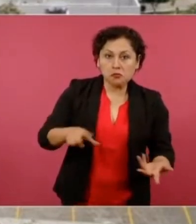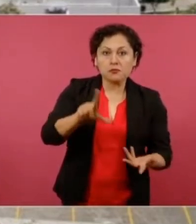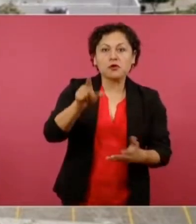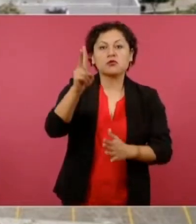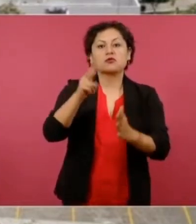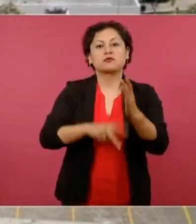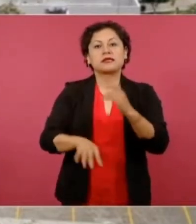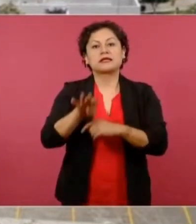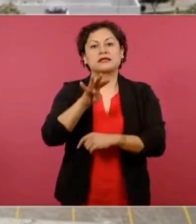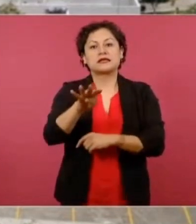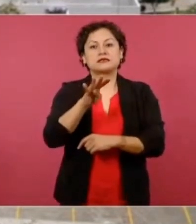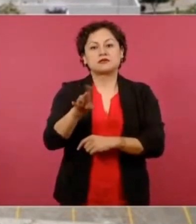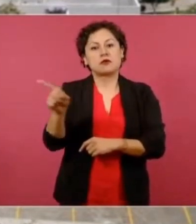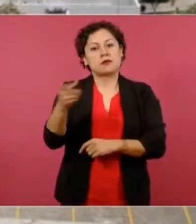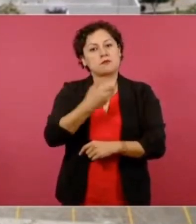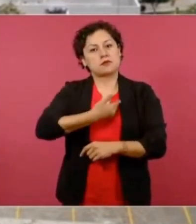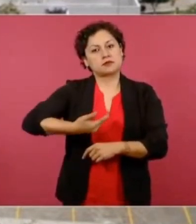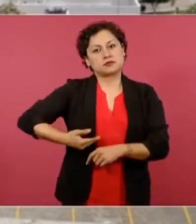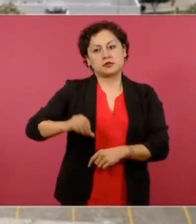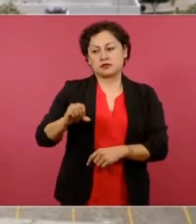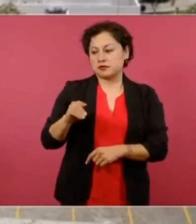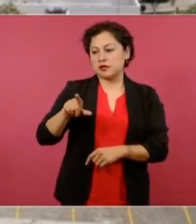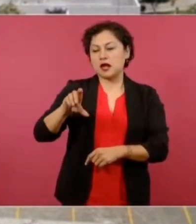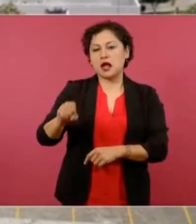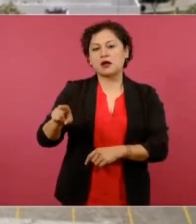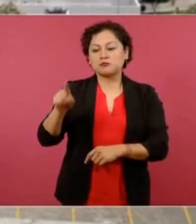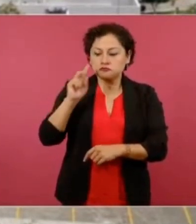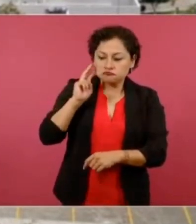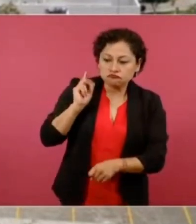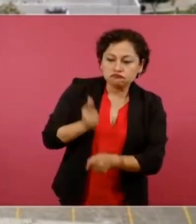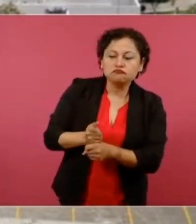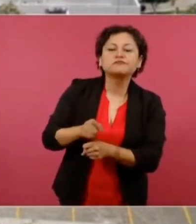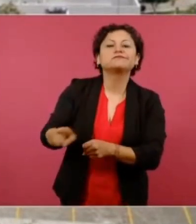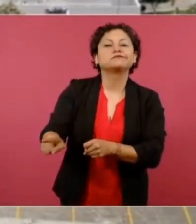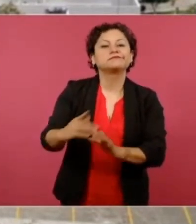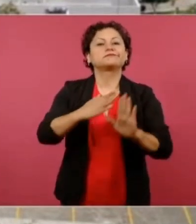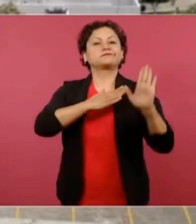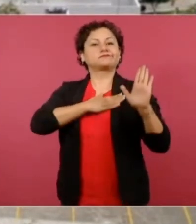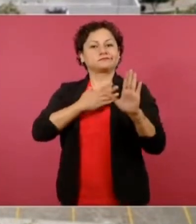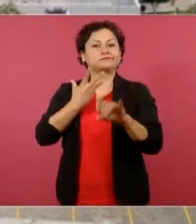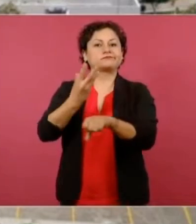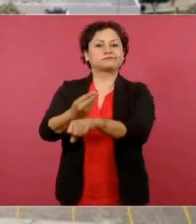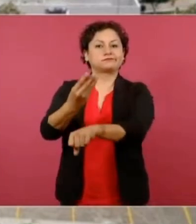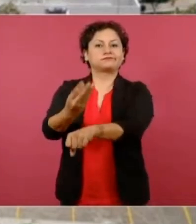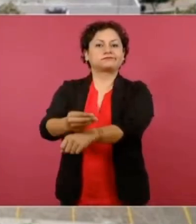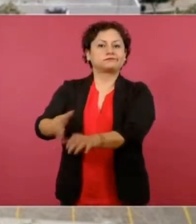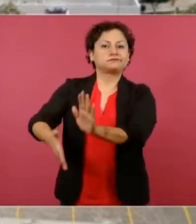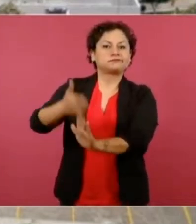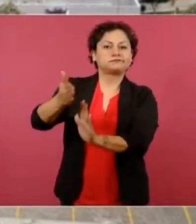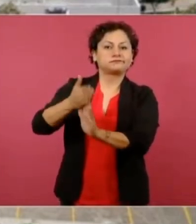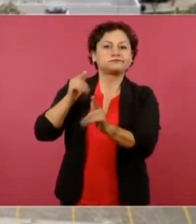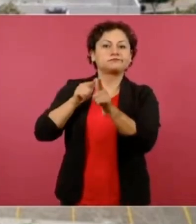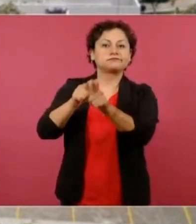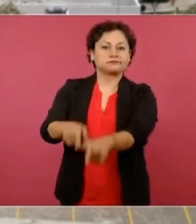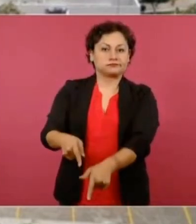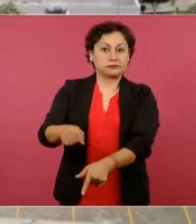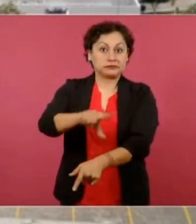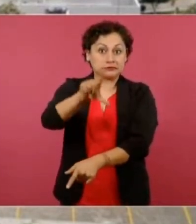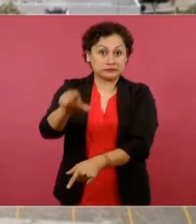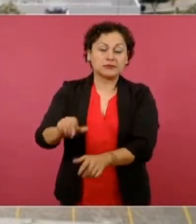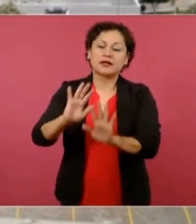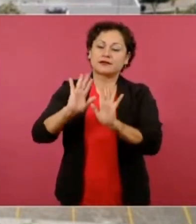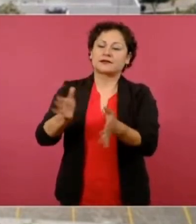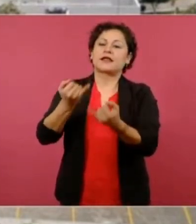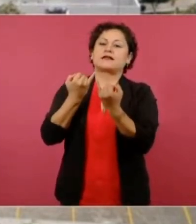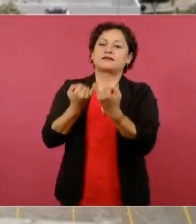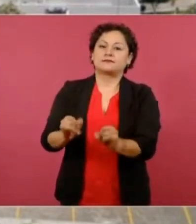presidente López Obrador se comprometió en concluir el hospital y 10 meses después fue inaugurado. Una inversión de 91 millones